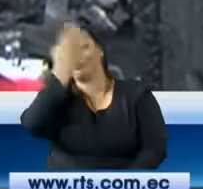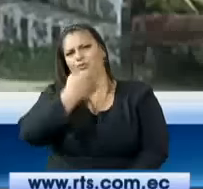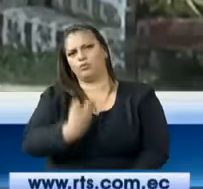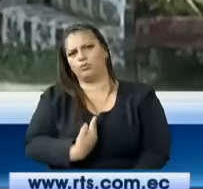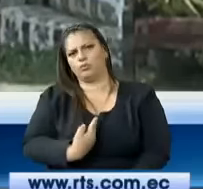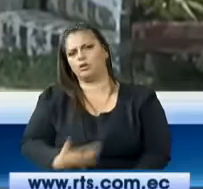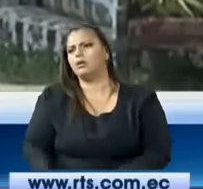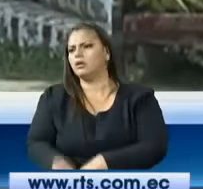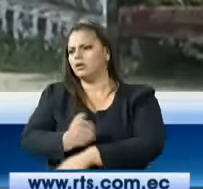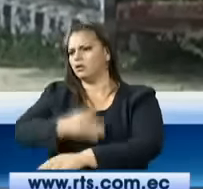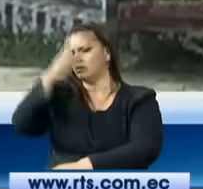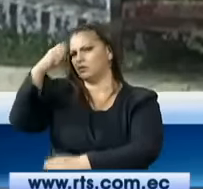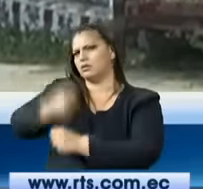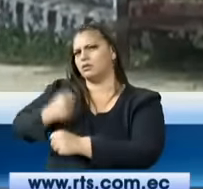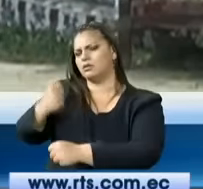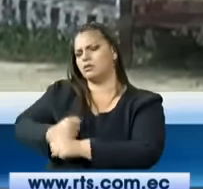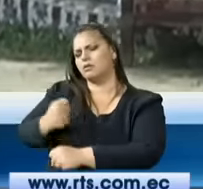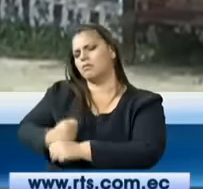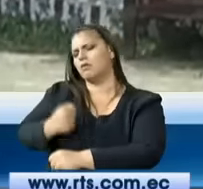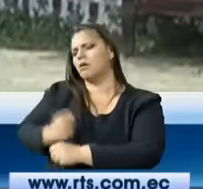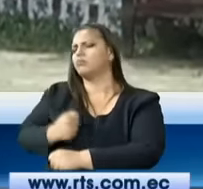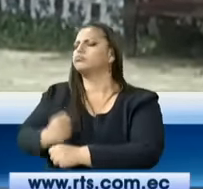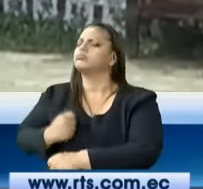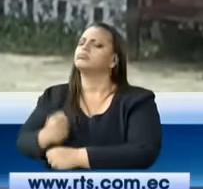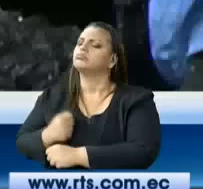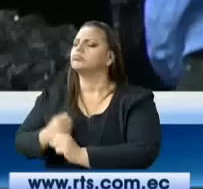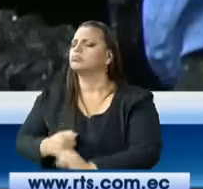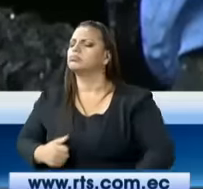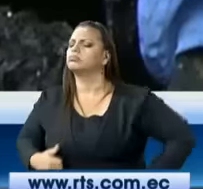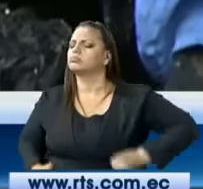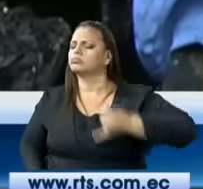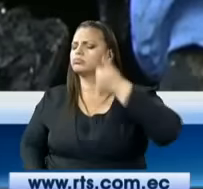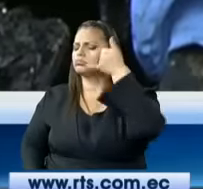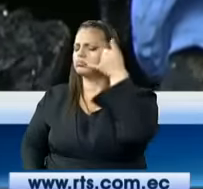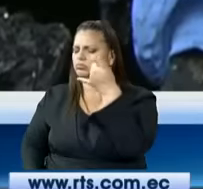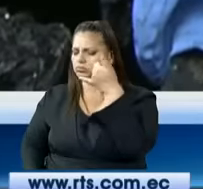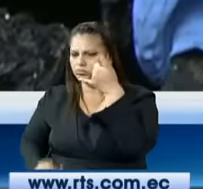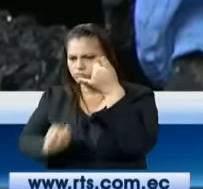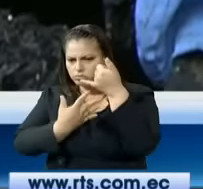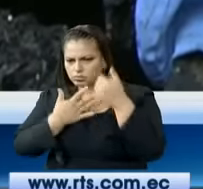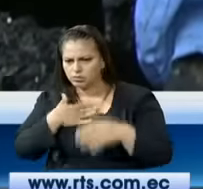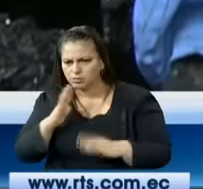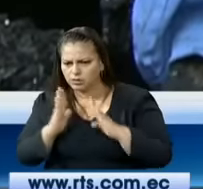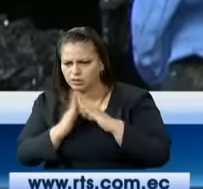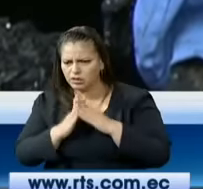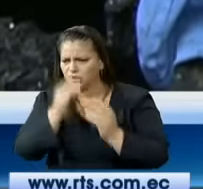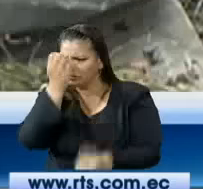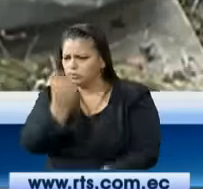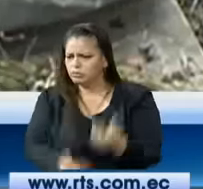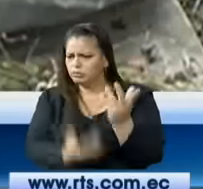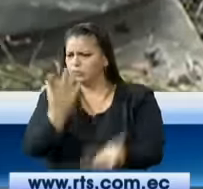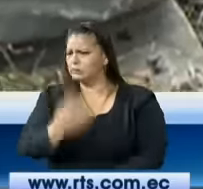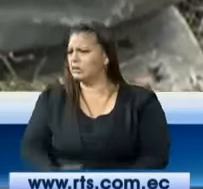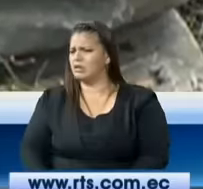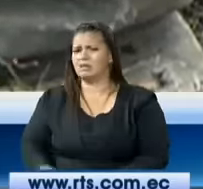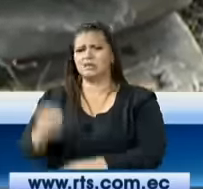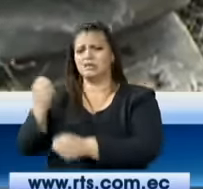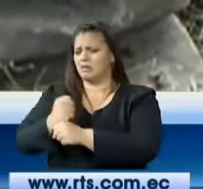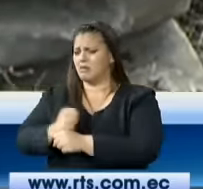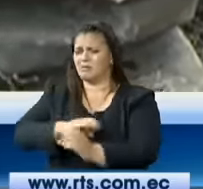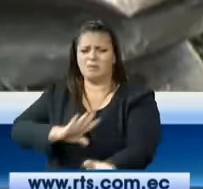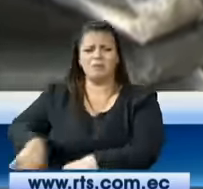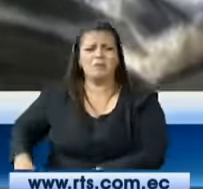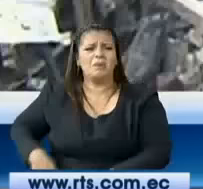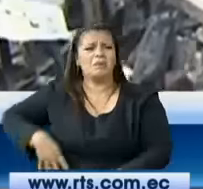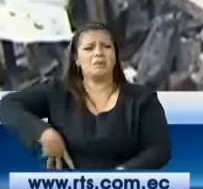voz de alerta de que su vivienda estaba envuelta en llamas le llegó deprisa y que con apuro dejó sus labores solo